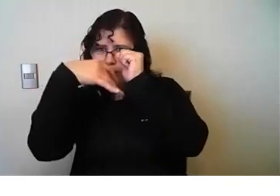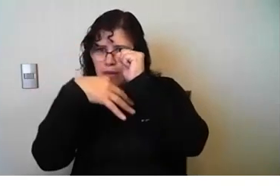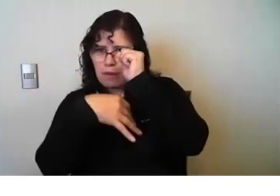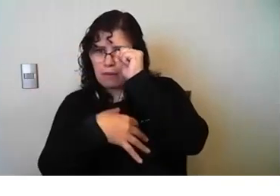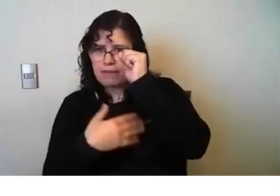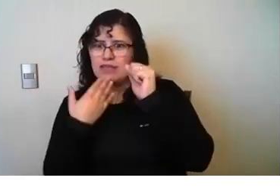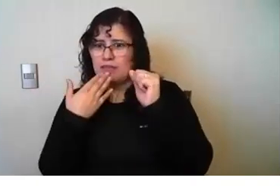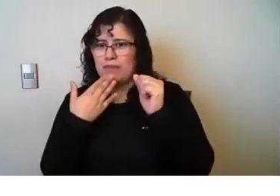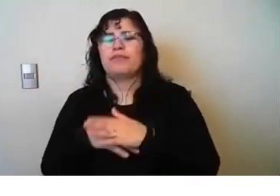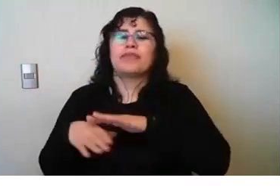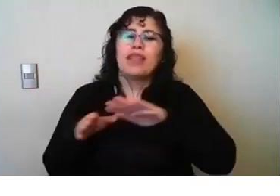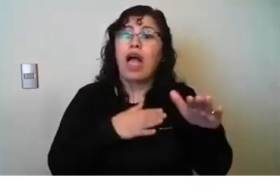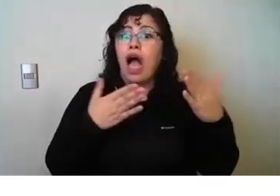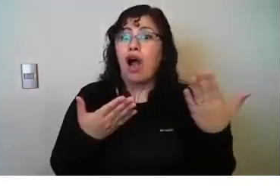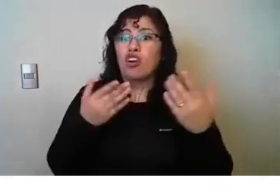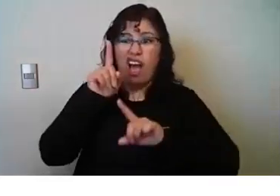asociados